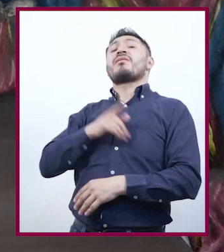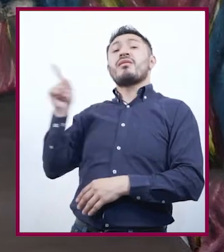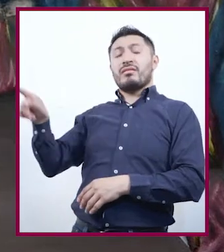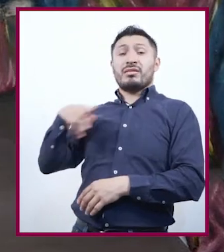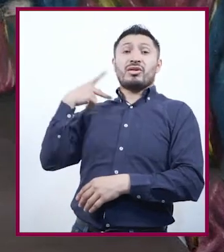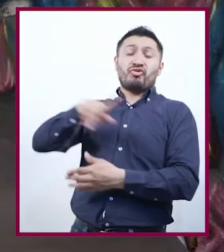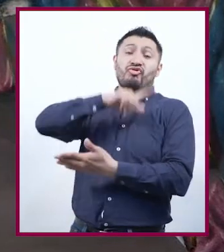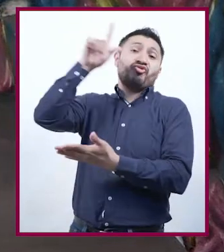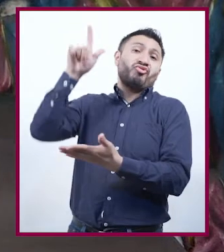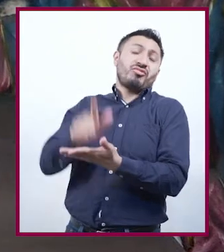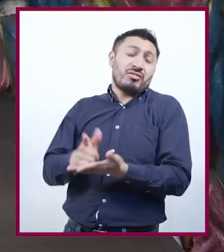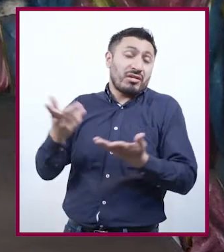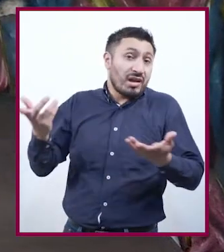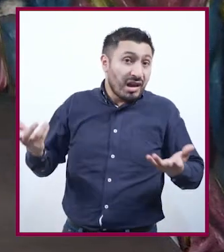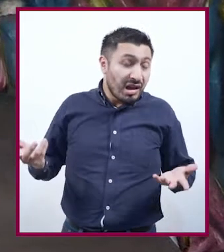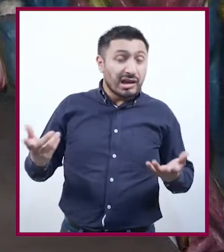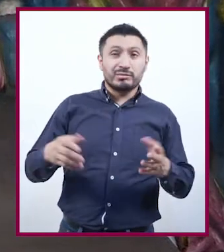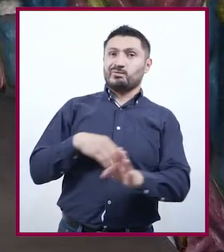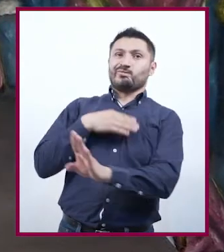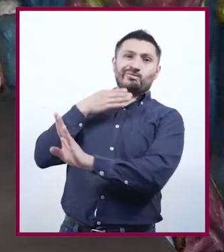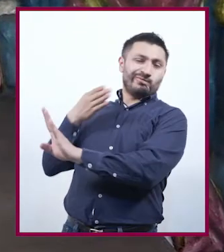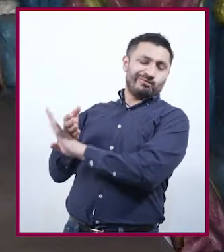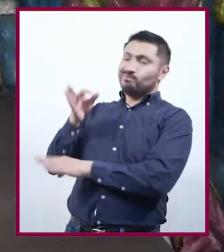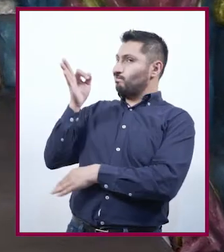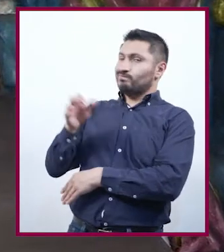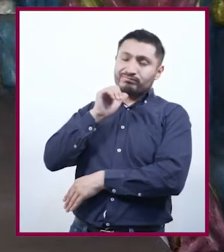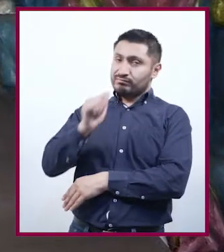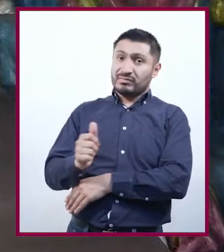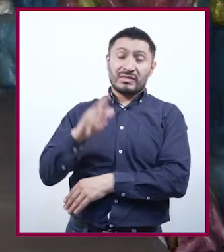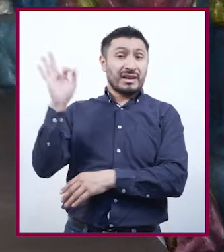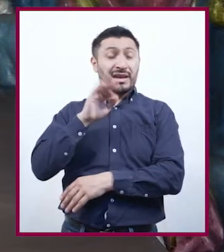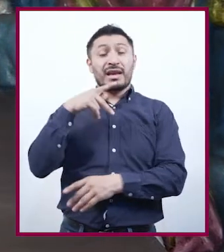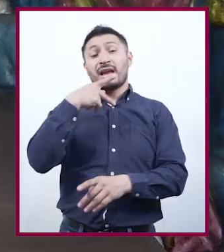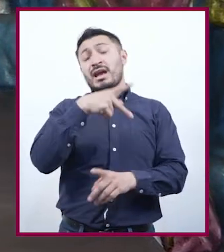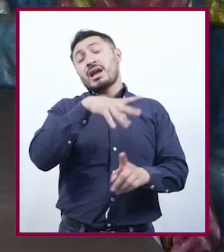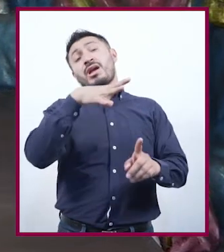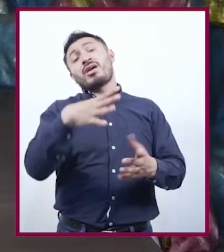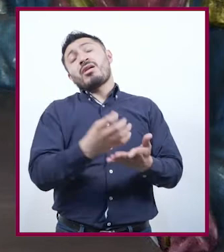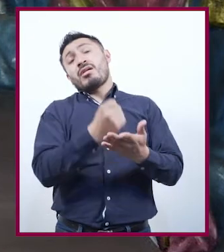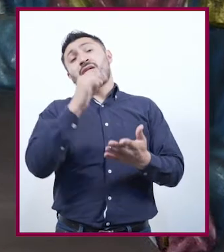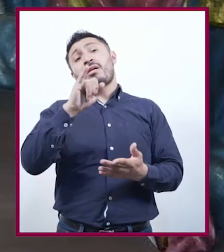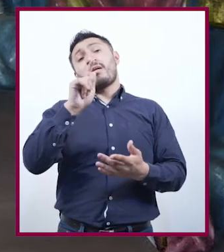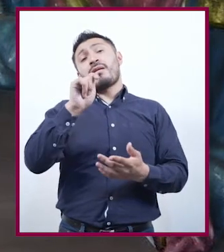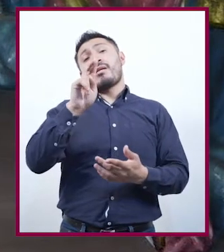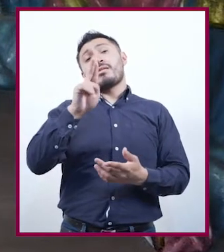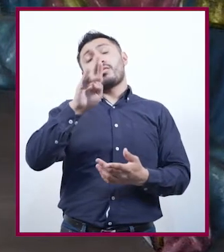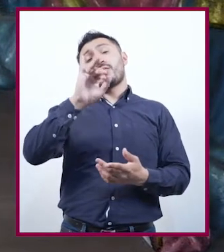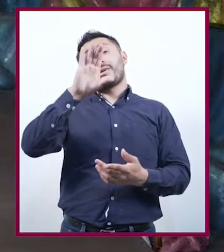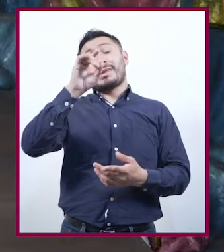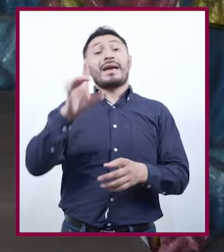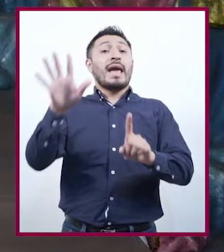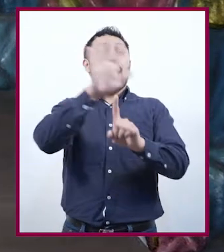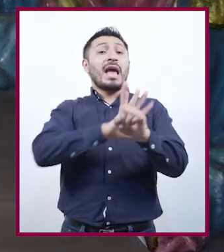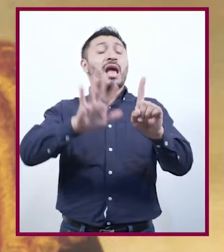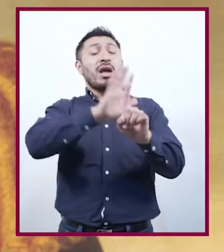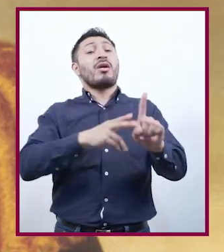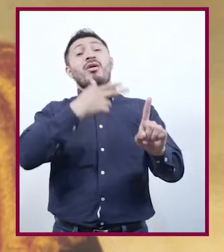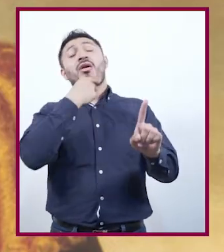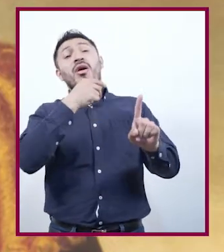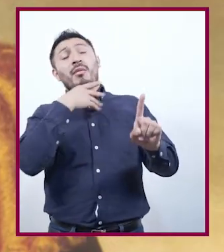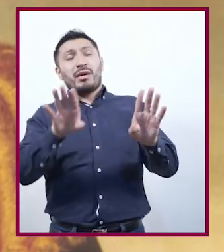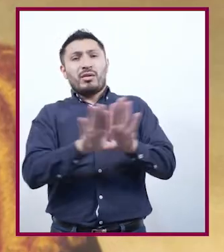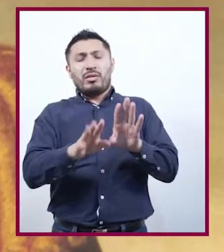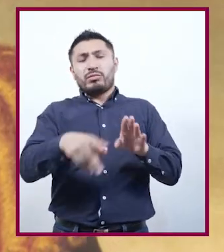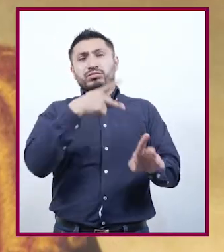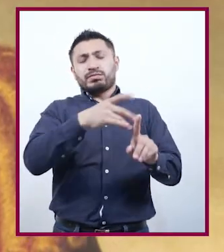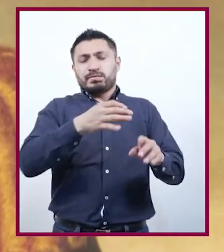española debido a las reformas borbónicas. Quizá el logro más importante de Iturbide fue persuadir a un hombre